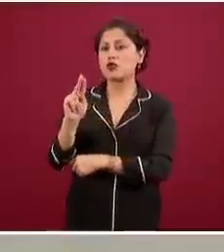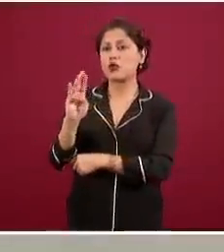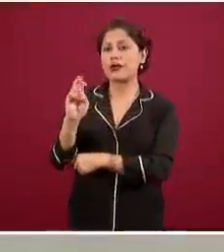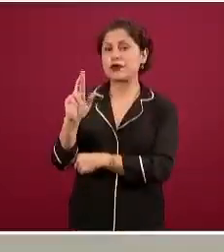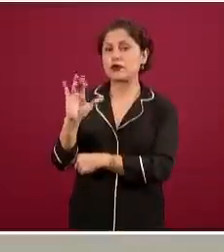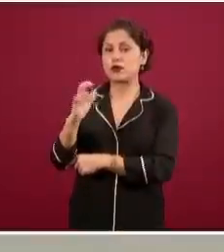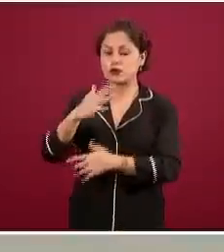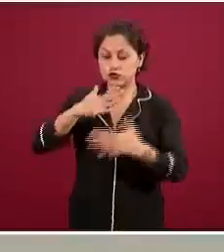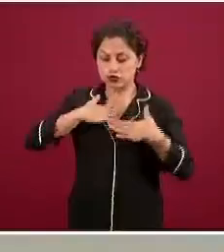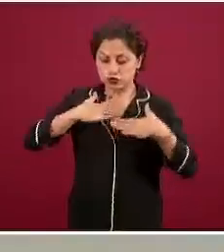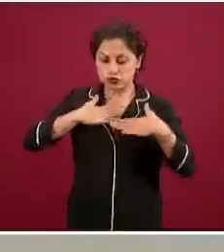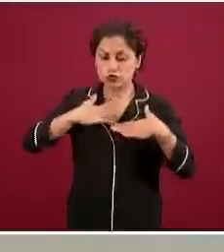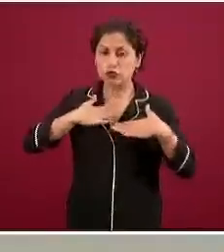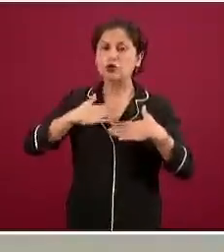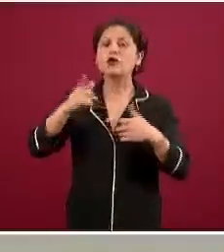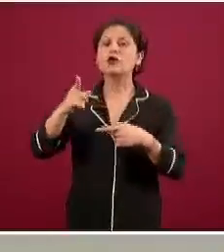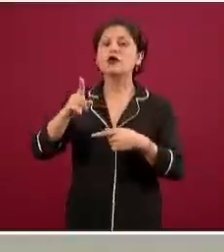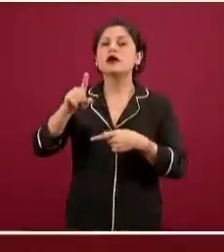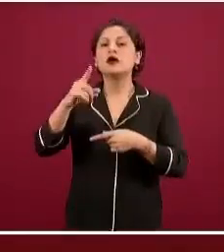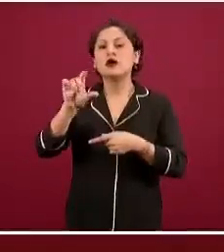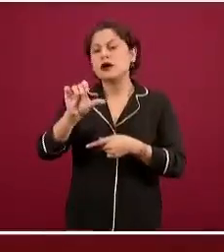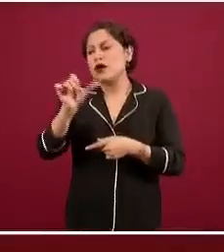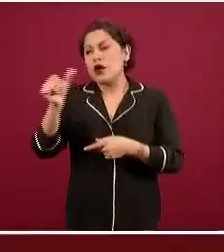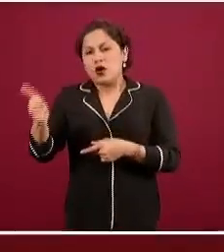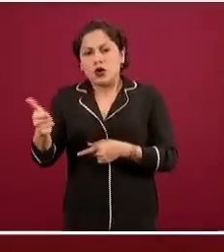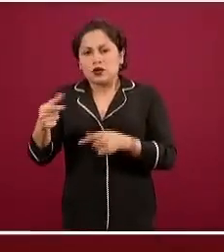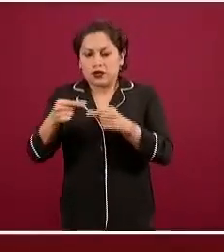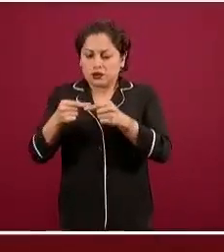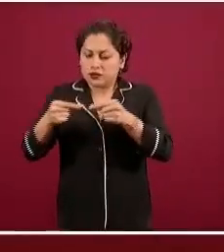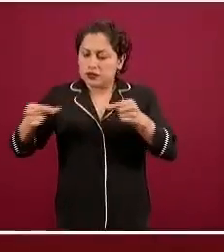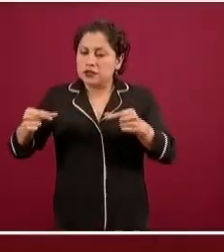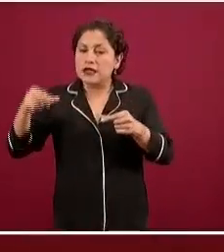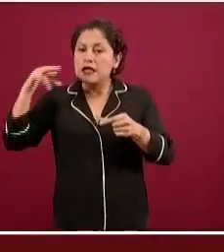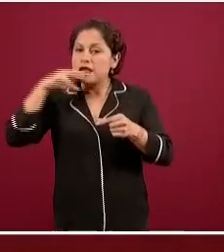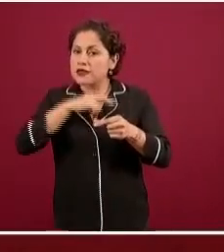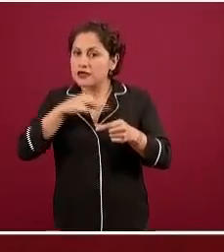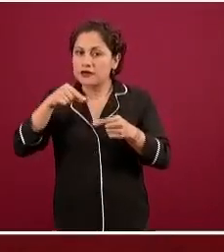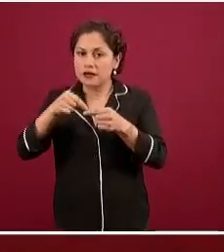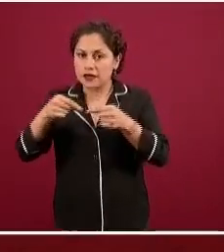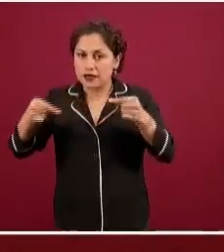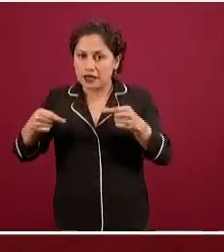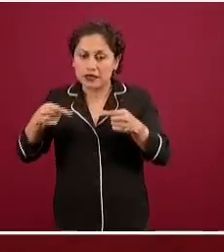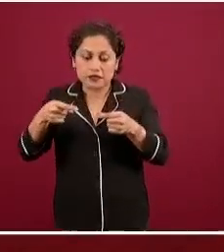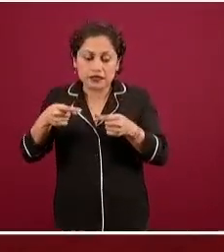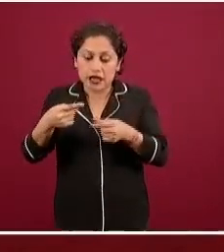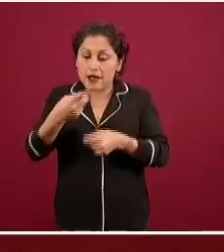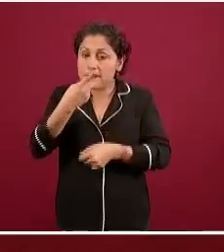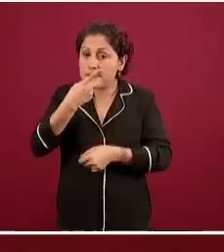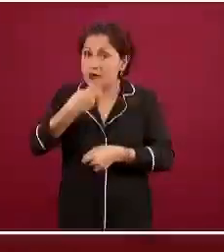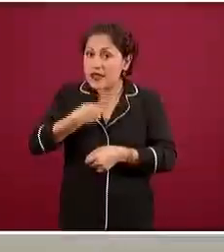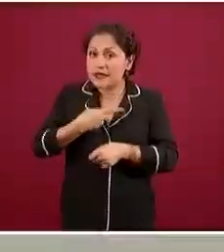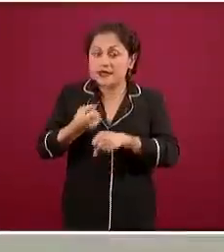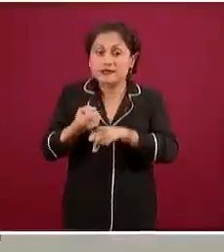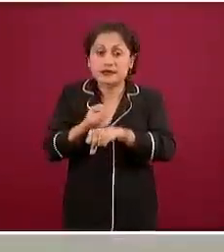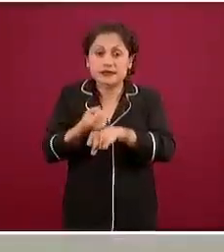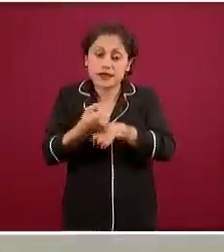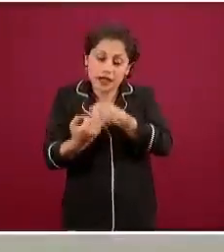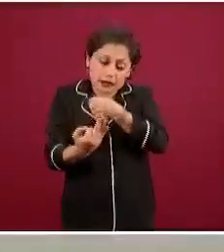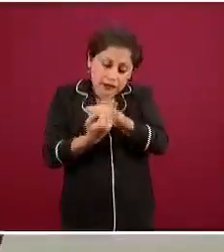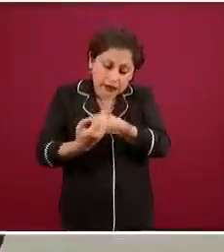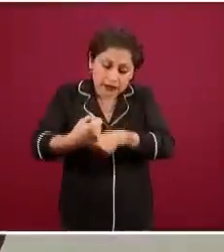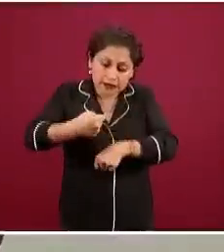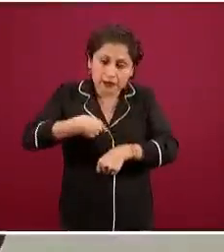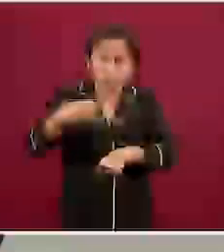postura. Las llamadas pruebas rápidas o tiras reactivas que se basan en la detección de anticuerpos no tienen validez y no